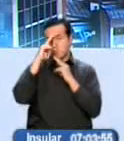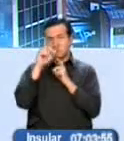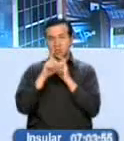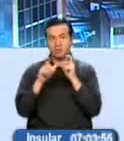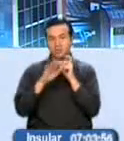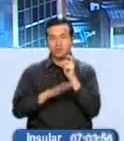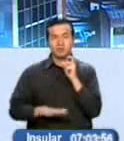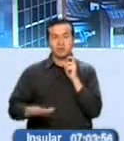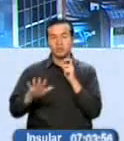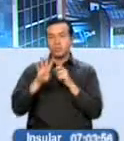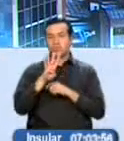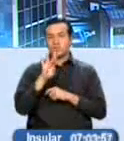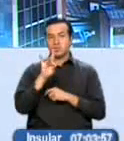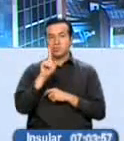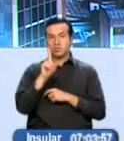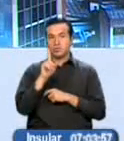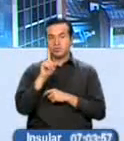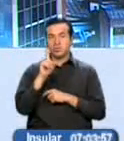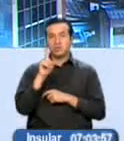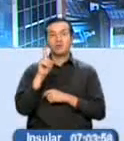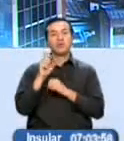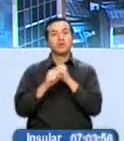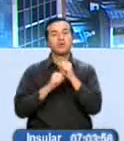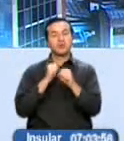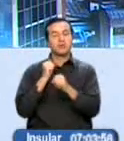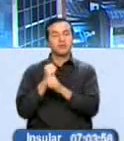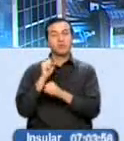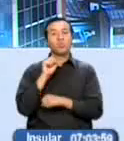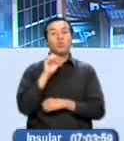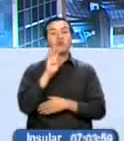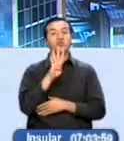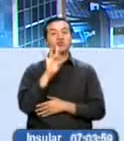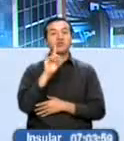Carita de Dios en sus 482 años de Fundación Española.